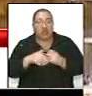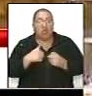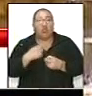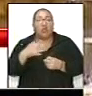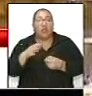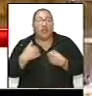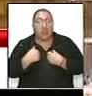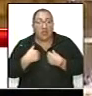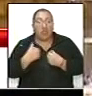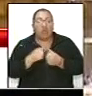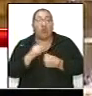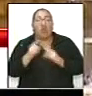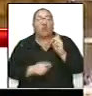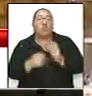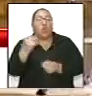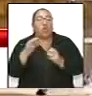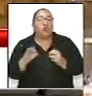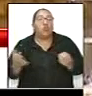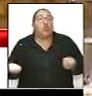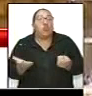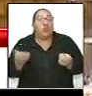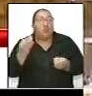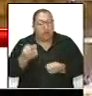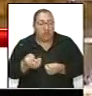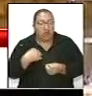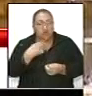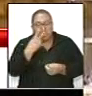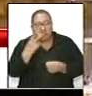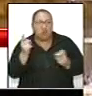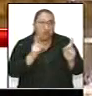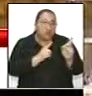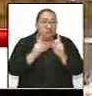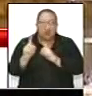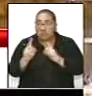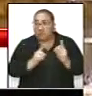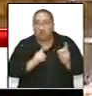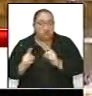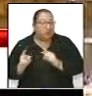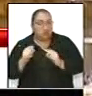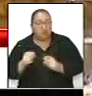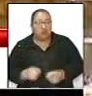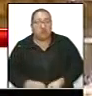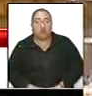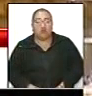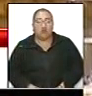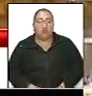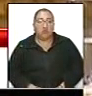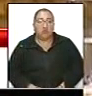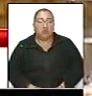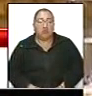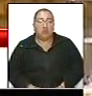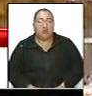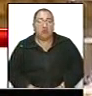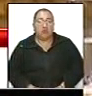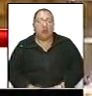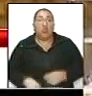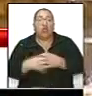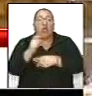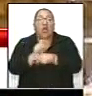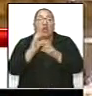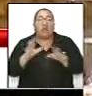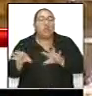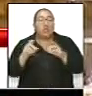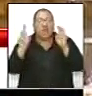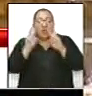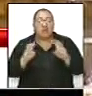sean claustros donde efectivamente interactúen de manera permanente profesores y alumnos para temas de investigación,